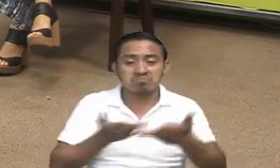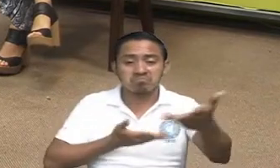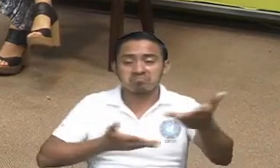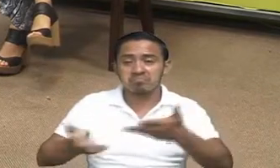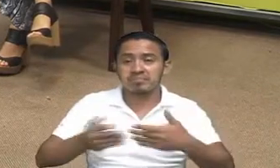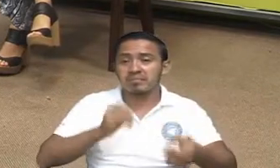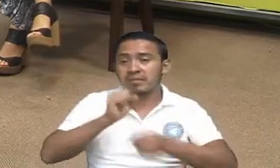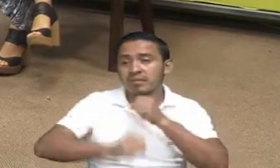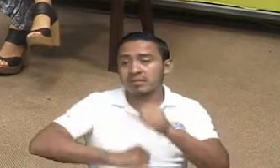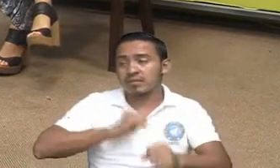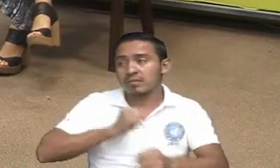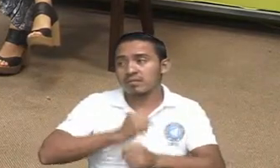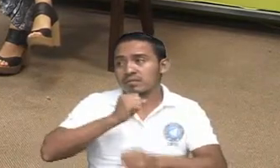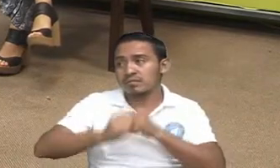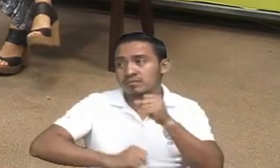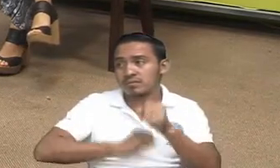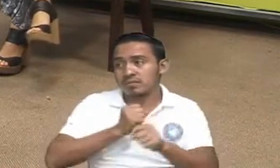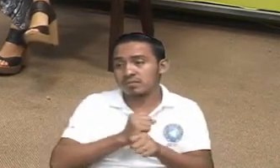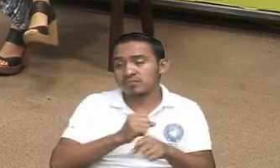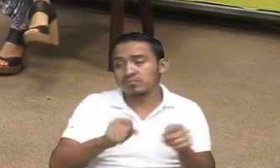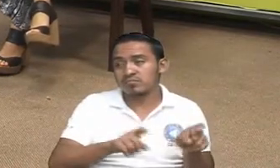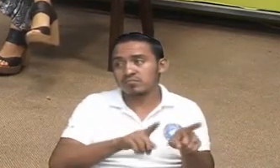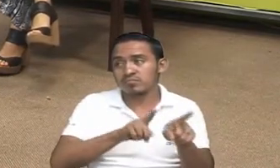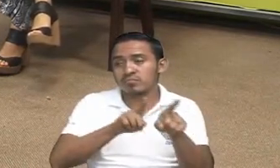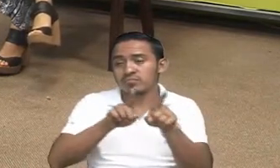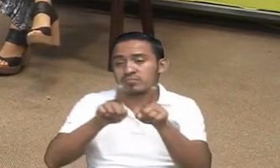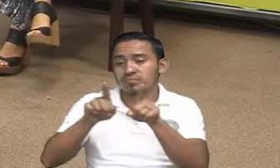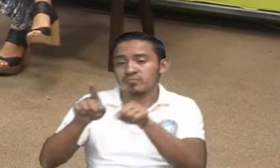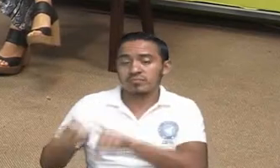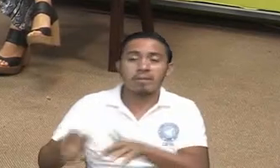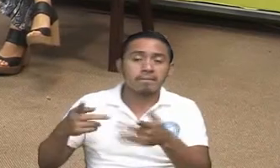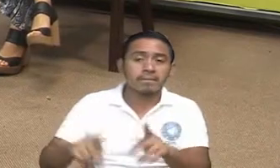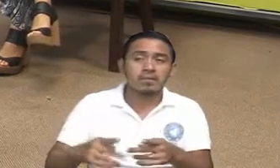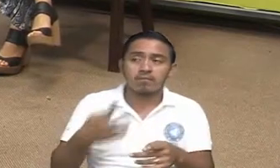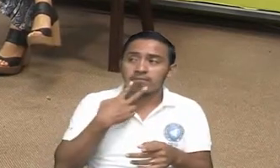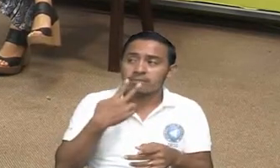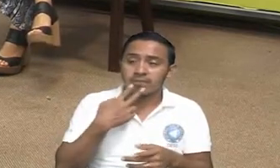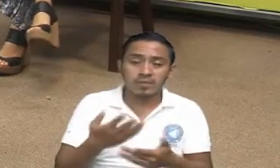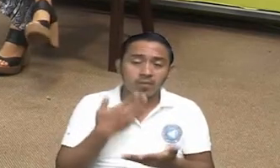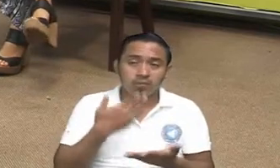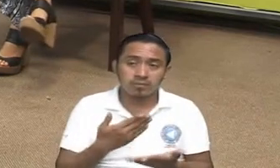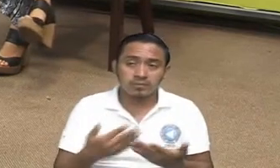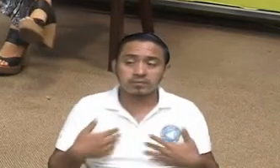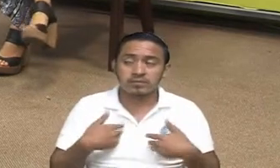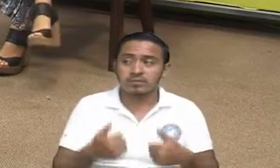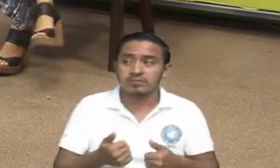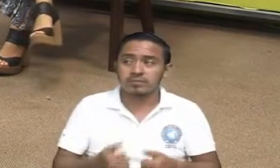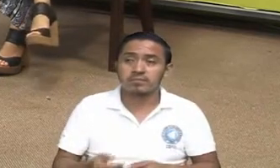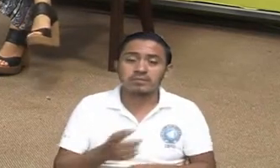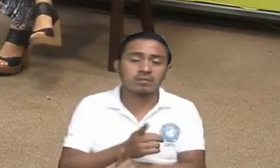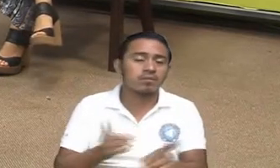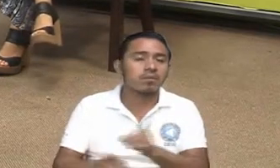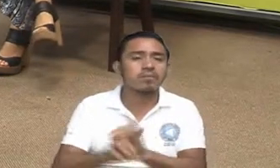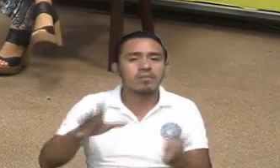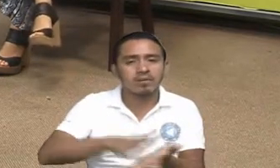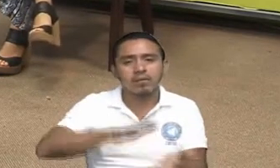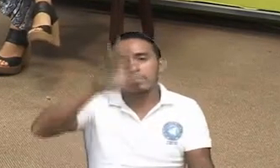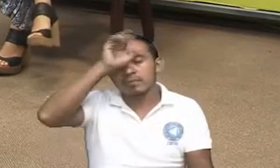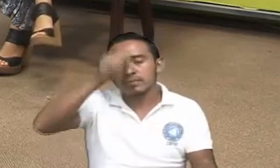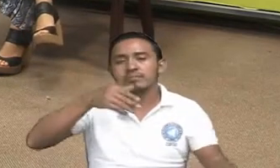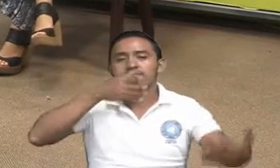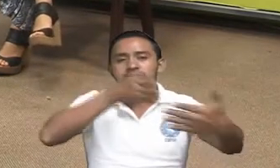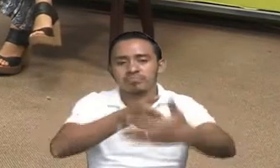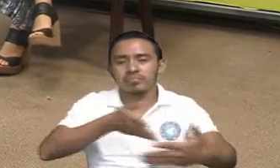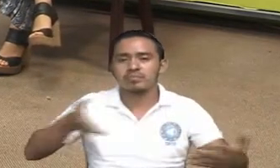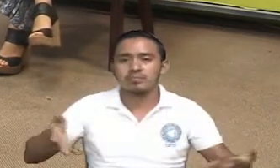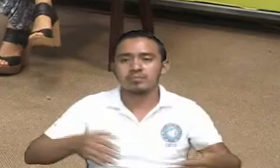pasan años conviviendo con esa persona, pero en conflicto. Entonces no hay nada saludable ahí. Hay que aprender a poner límites,